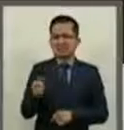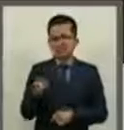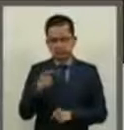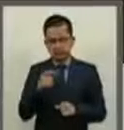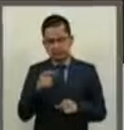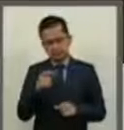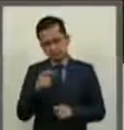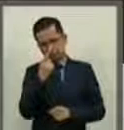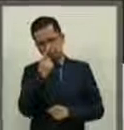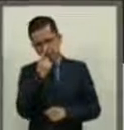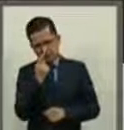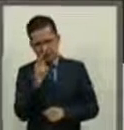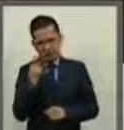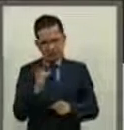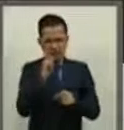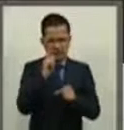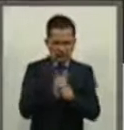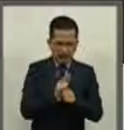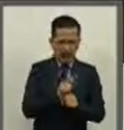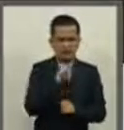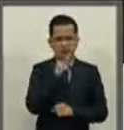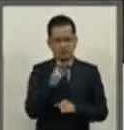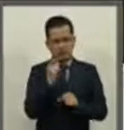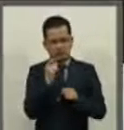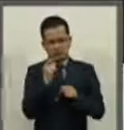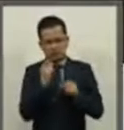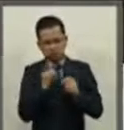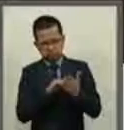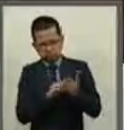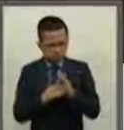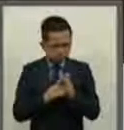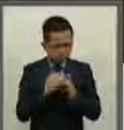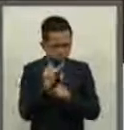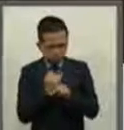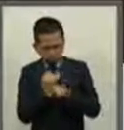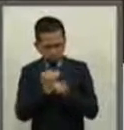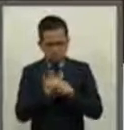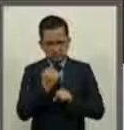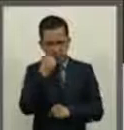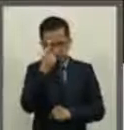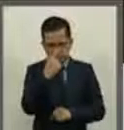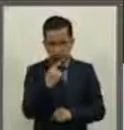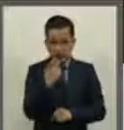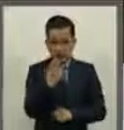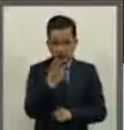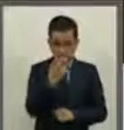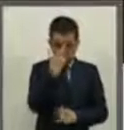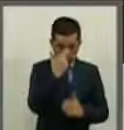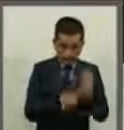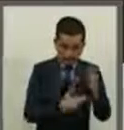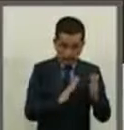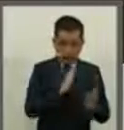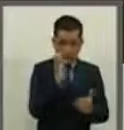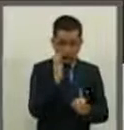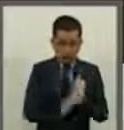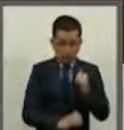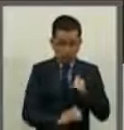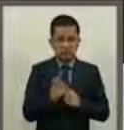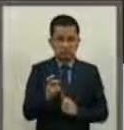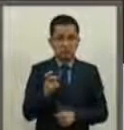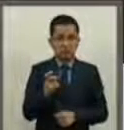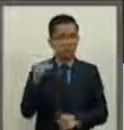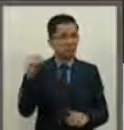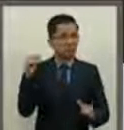pública federales y la estrategia de inteligencia para combatir los crímenes ha resultado un